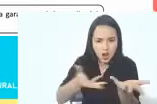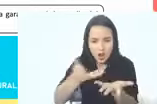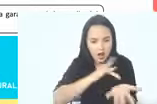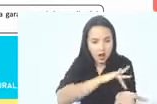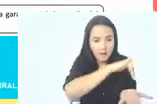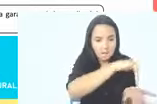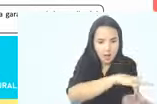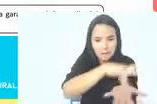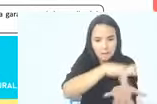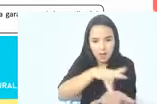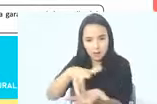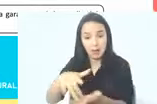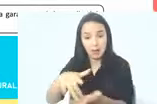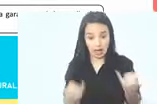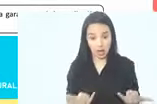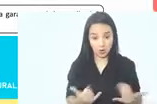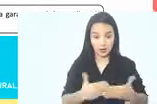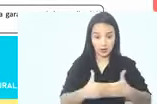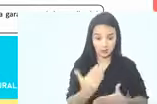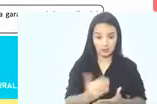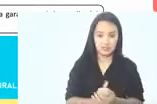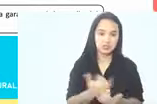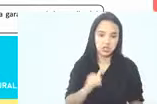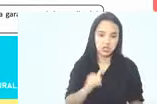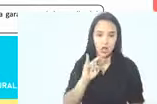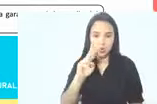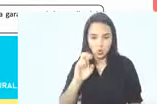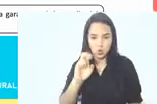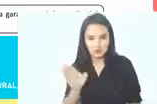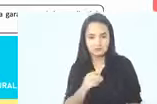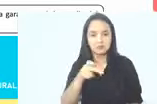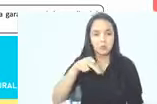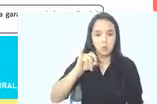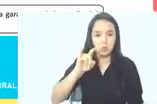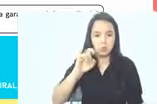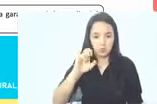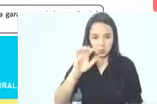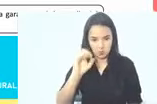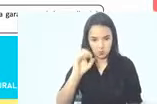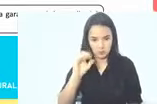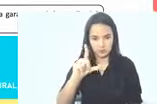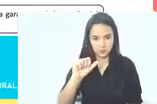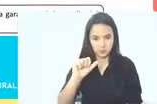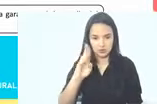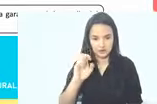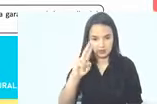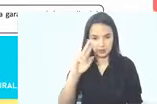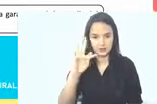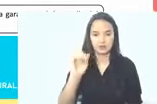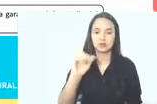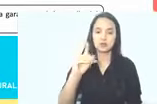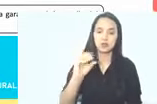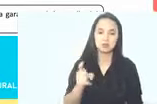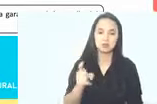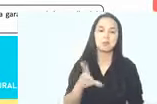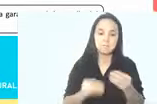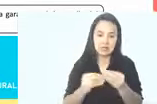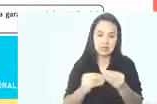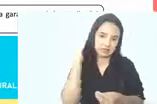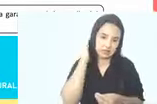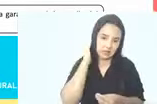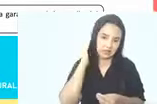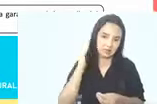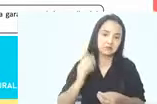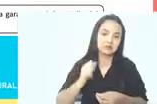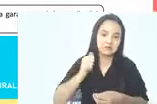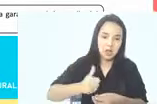Entonces, queremos agradecer su presencia en este día. Otra actividad de la meta es